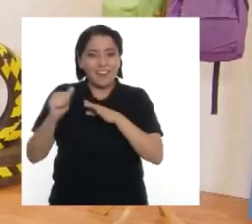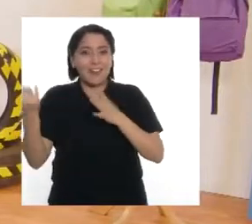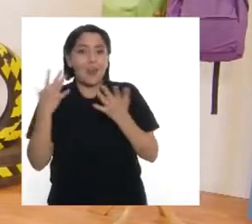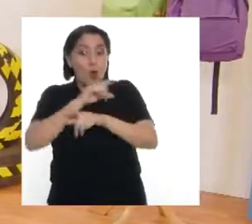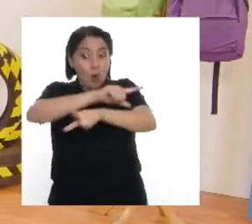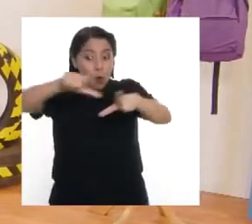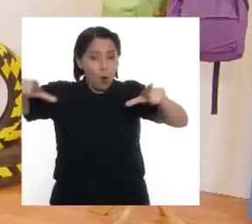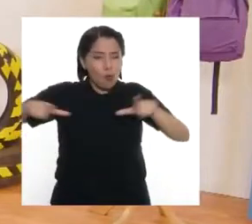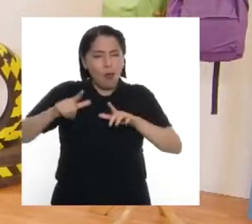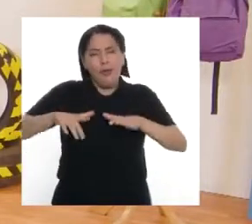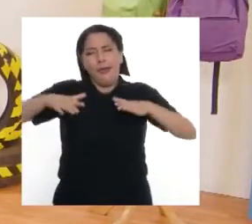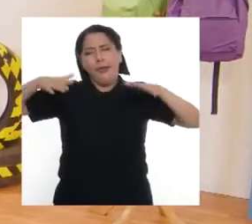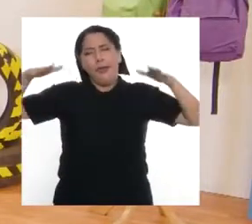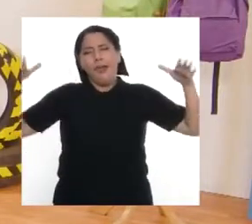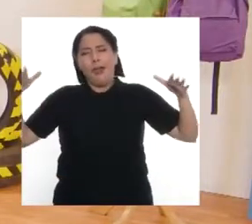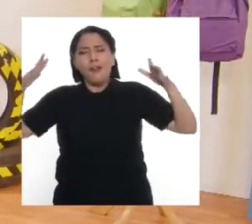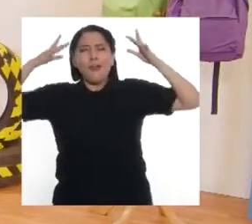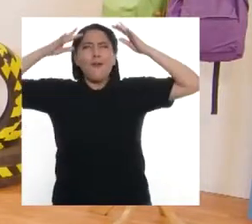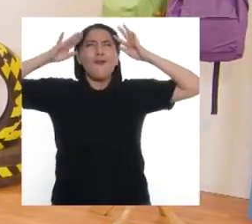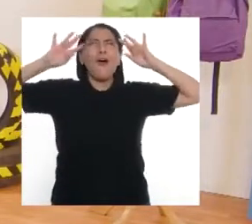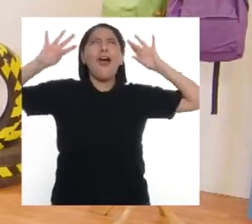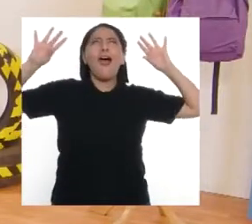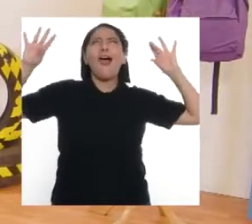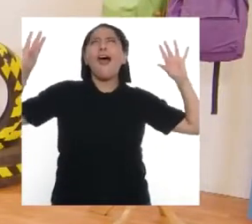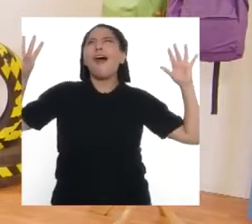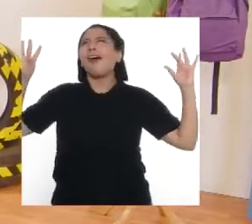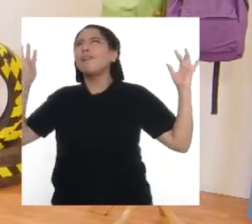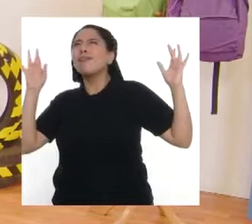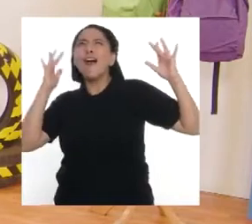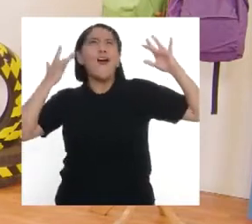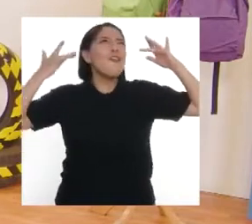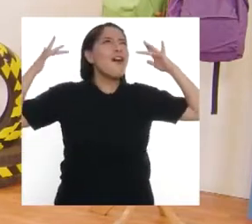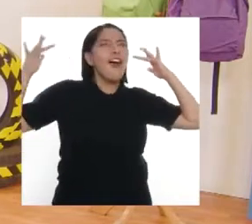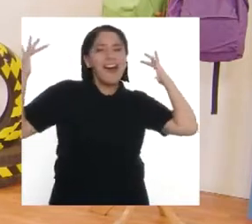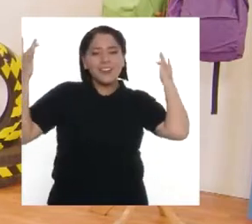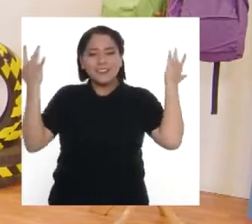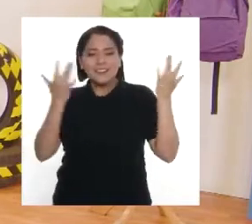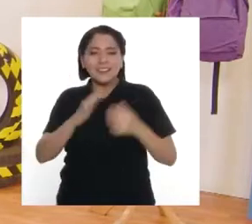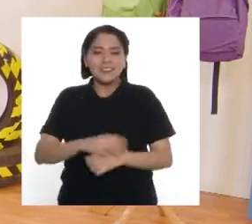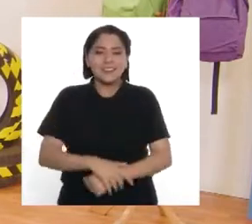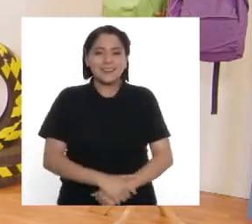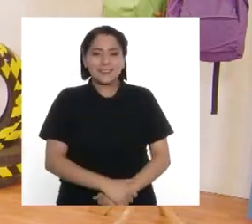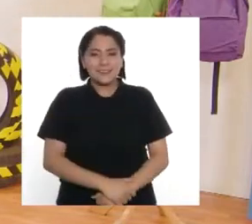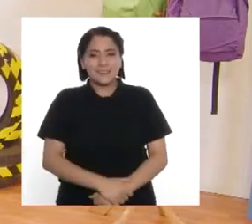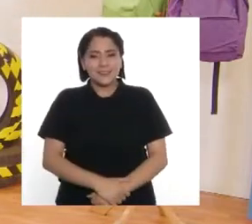ubicamos en un espacio amplio para dejar fluir nuestra imaginación con los sonidos. Sí.